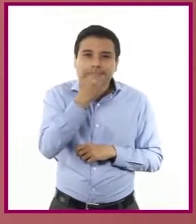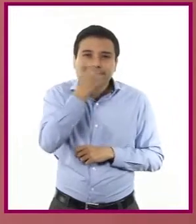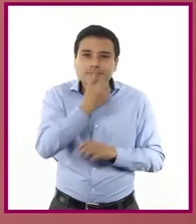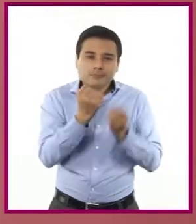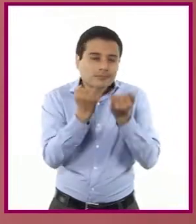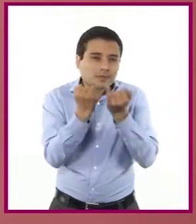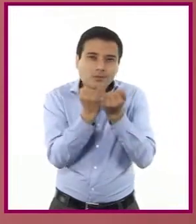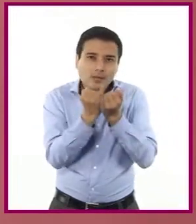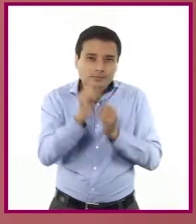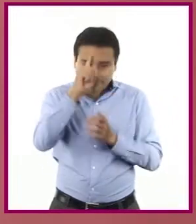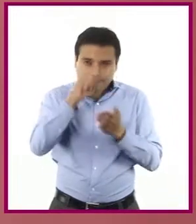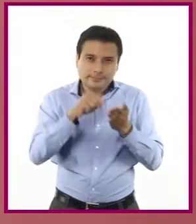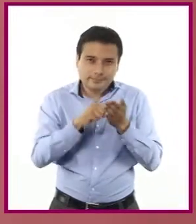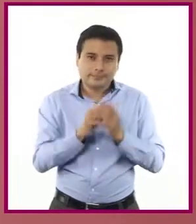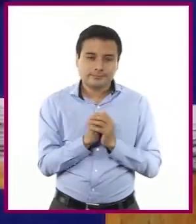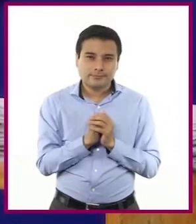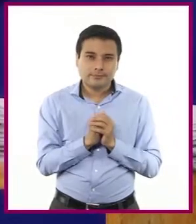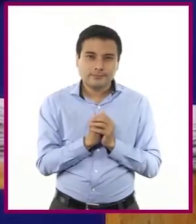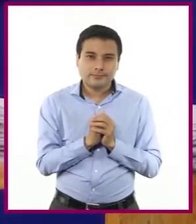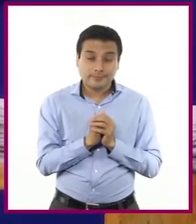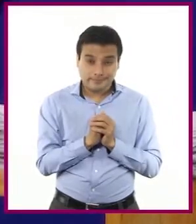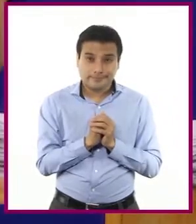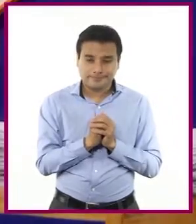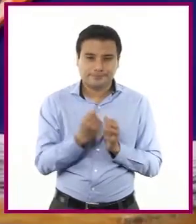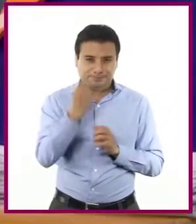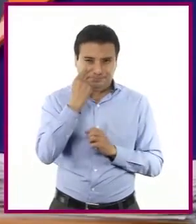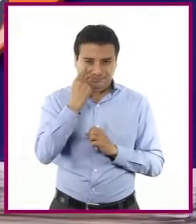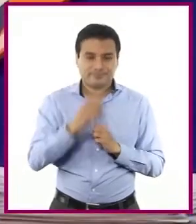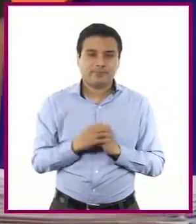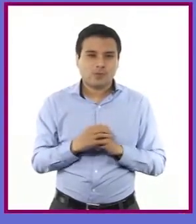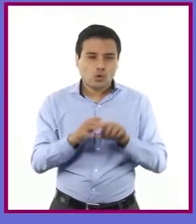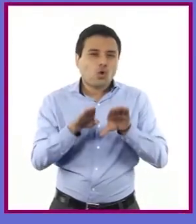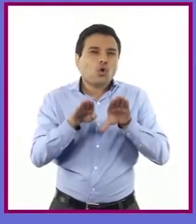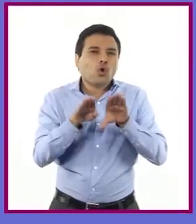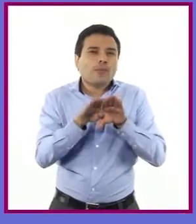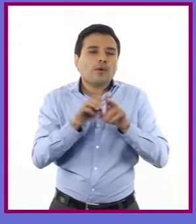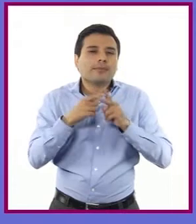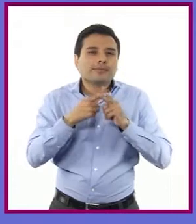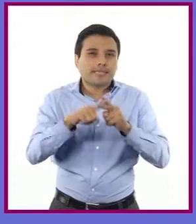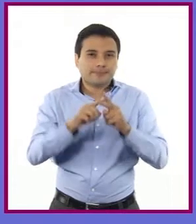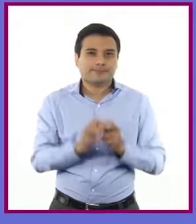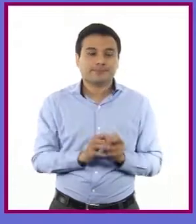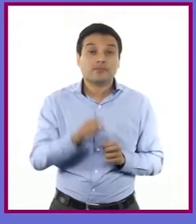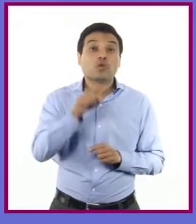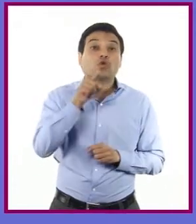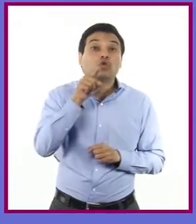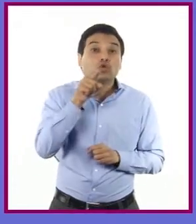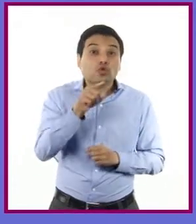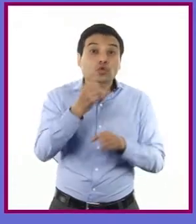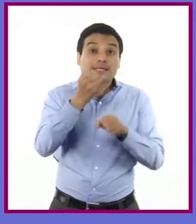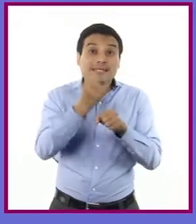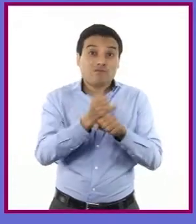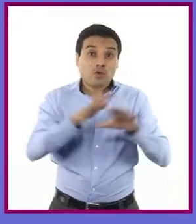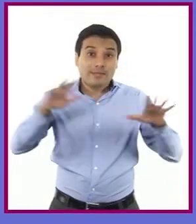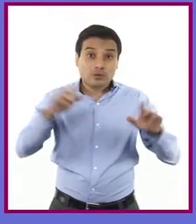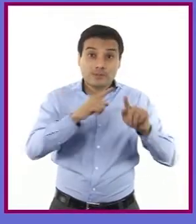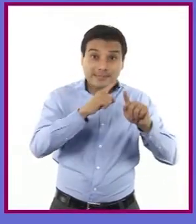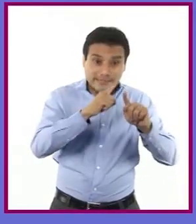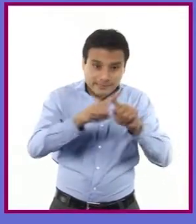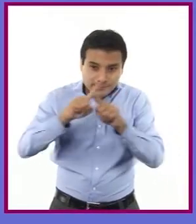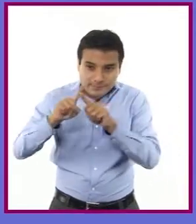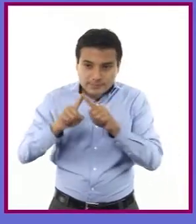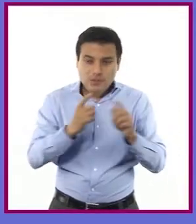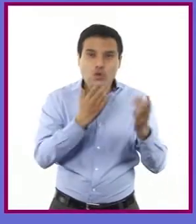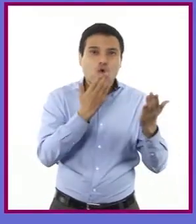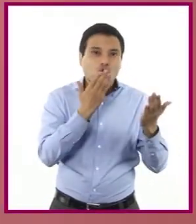ocurrido. Uno de los primeros pasos que debemos seguir es comparar las fuentes de información que tenemos.